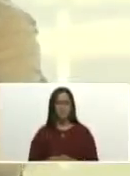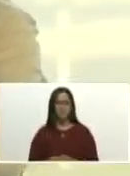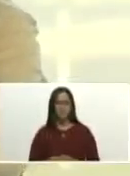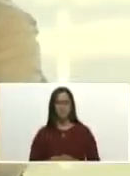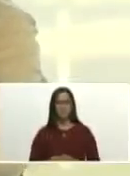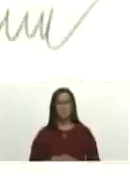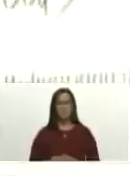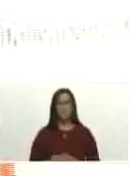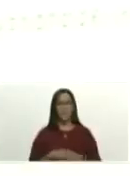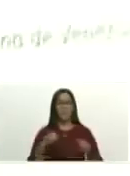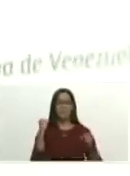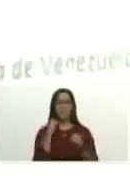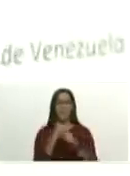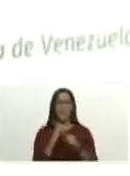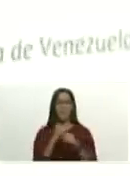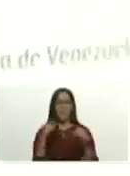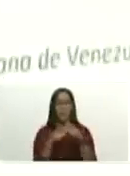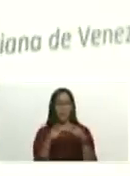¡Trabajo en equipo!